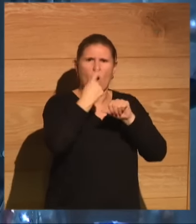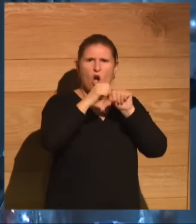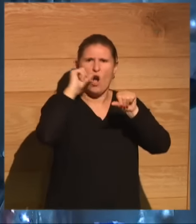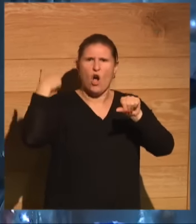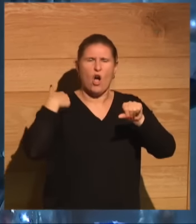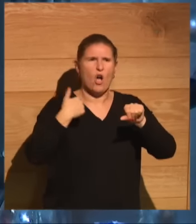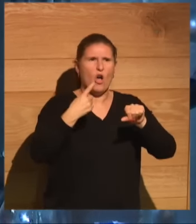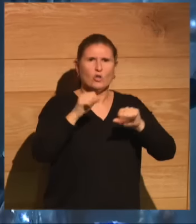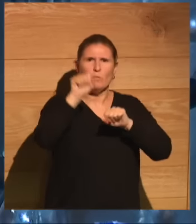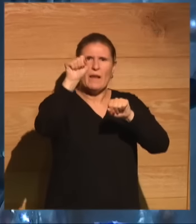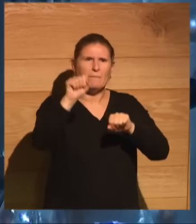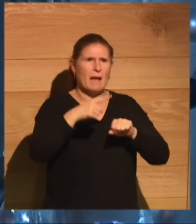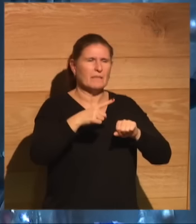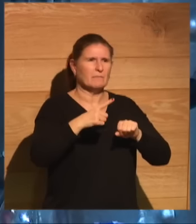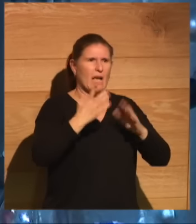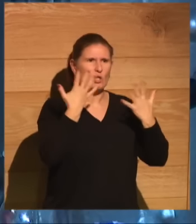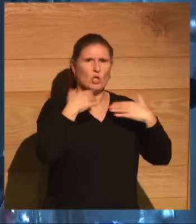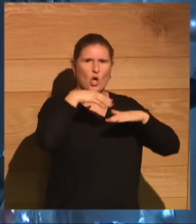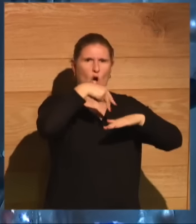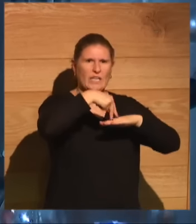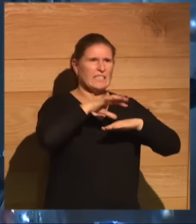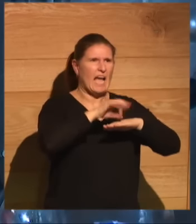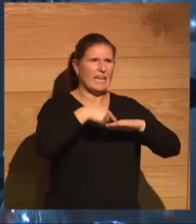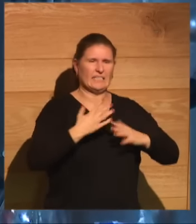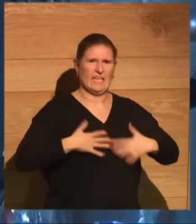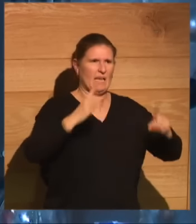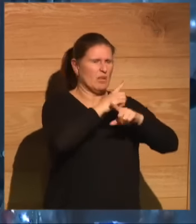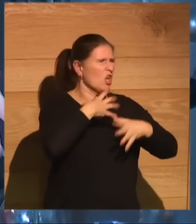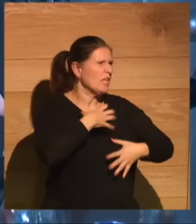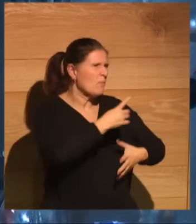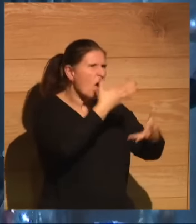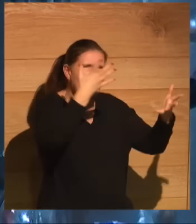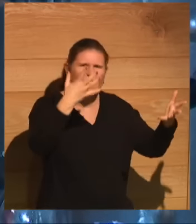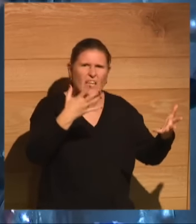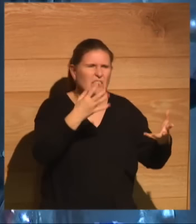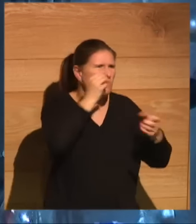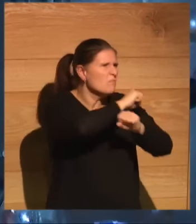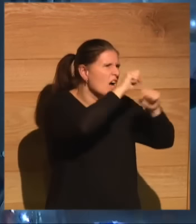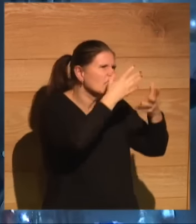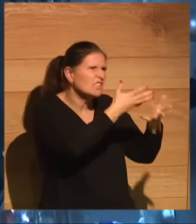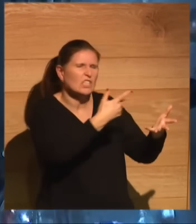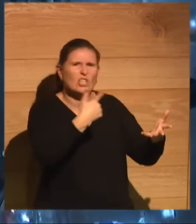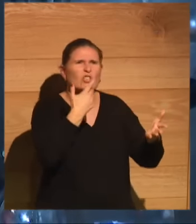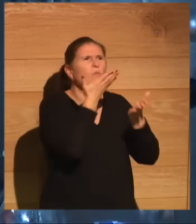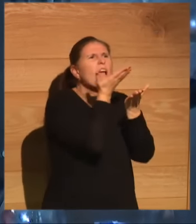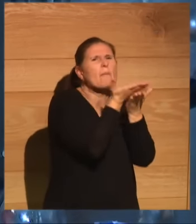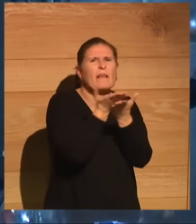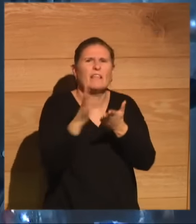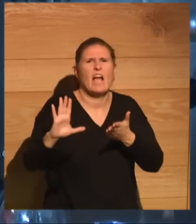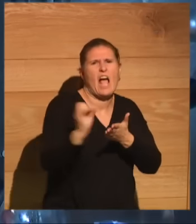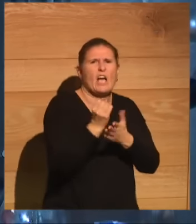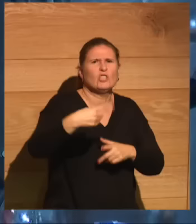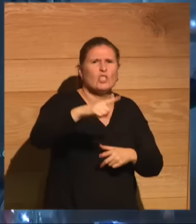se cambiaría en una cornisa! ¡Esto es absolutamente insultante! ¡Y voy a pedirle a todo el mundo